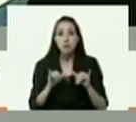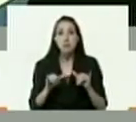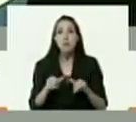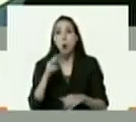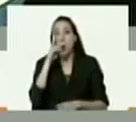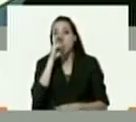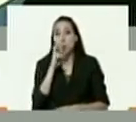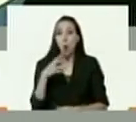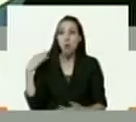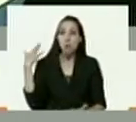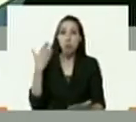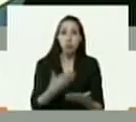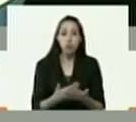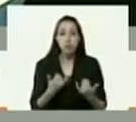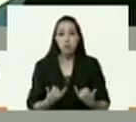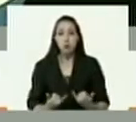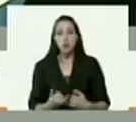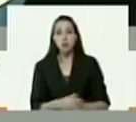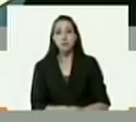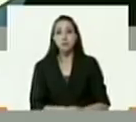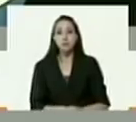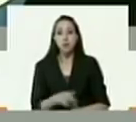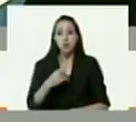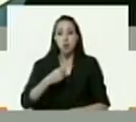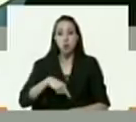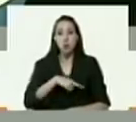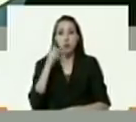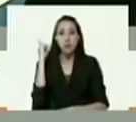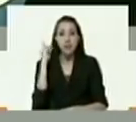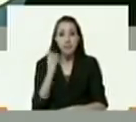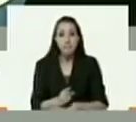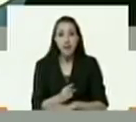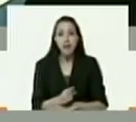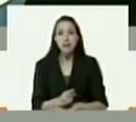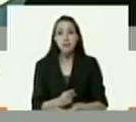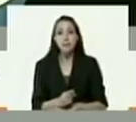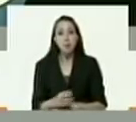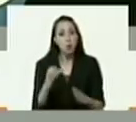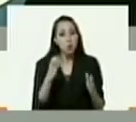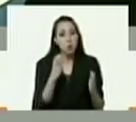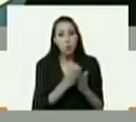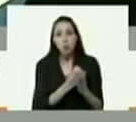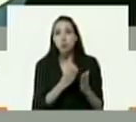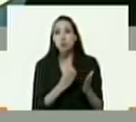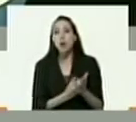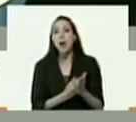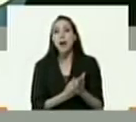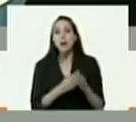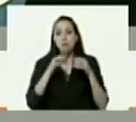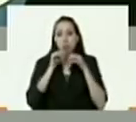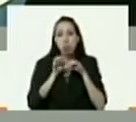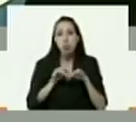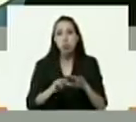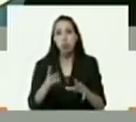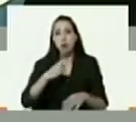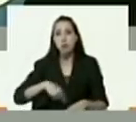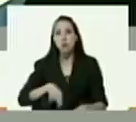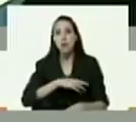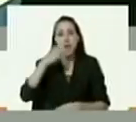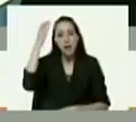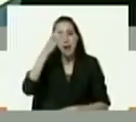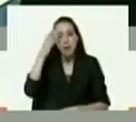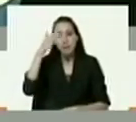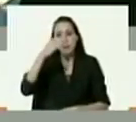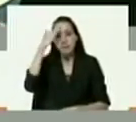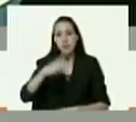2 años. Más bien es nuestro deber, nuestra obligación constitucional poder desplegar nuestras capacidades militares en